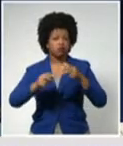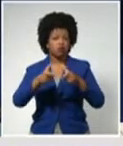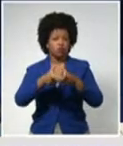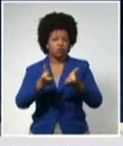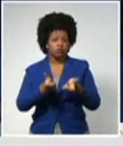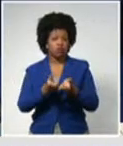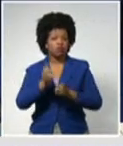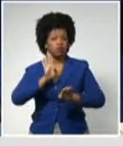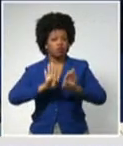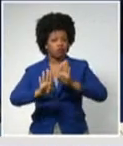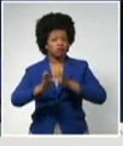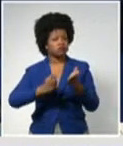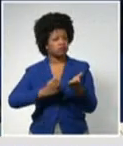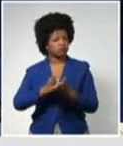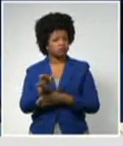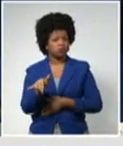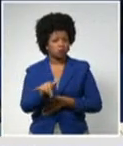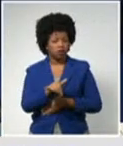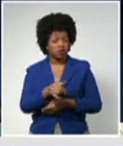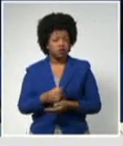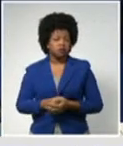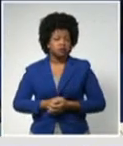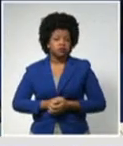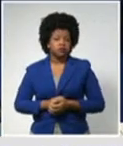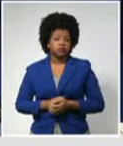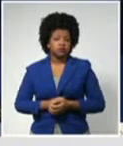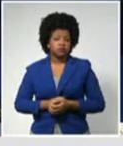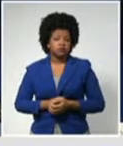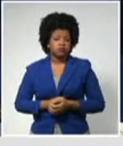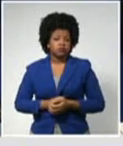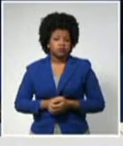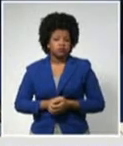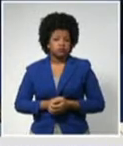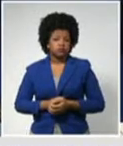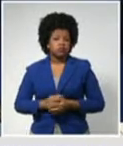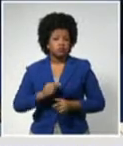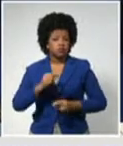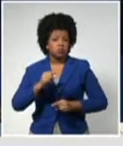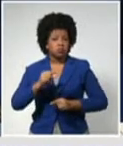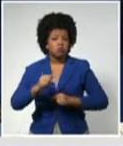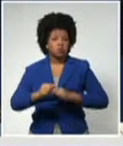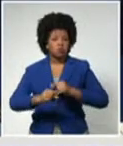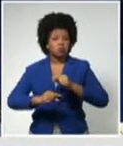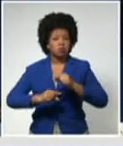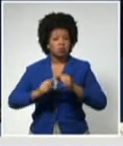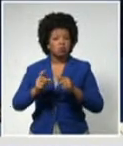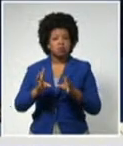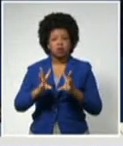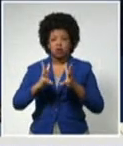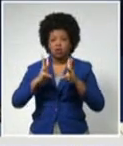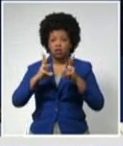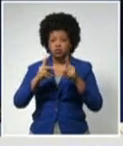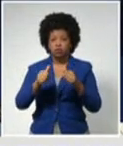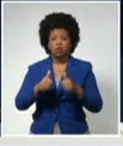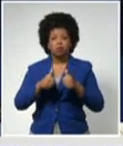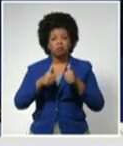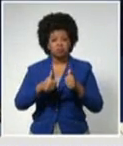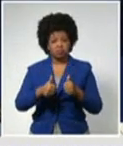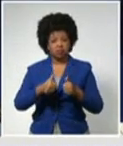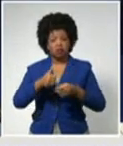mantienen, pues va transitando bien todo el proceso este